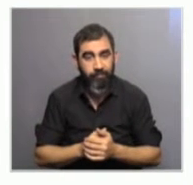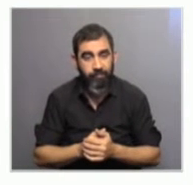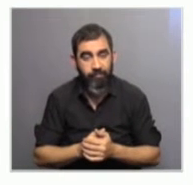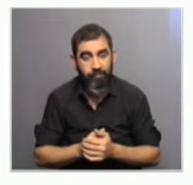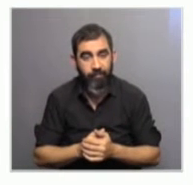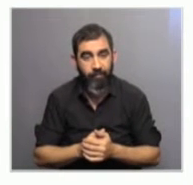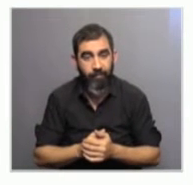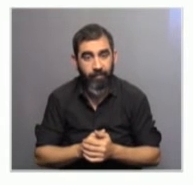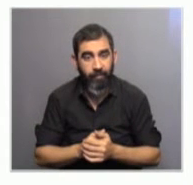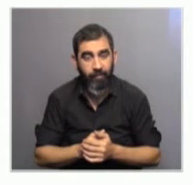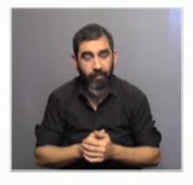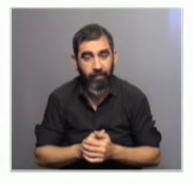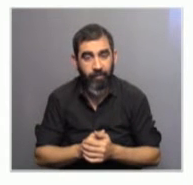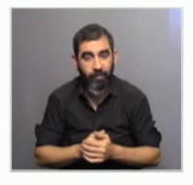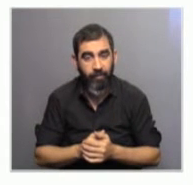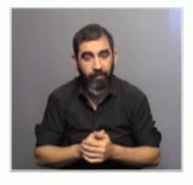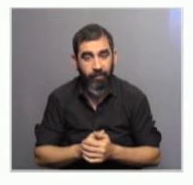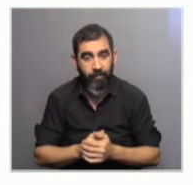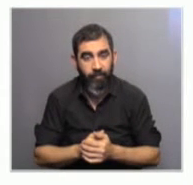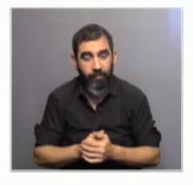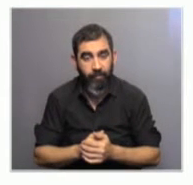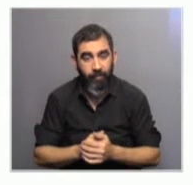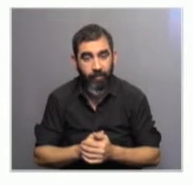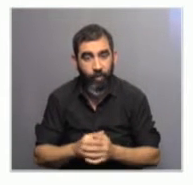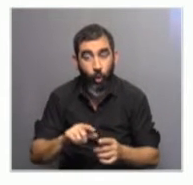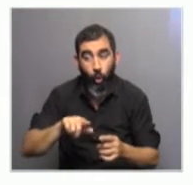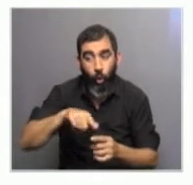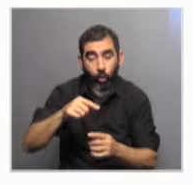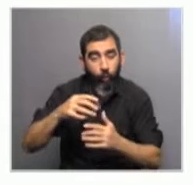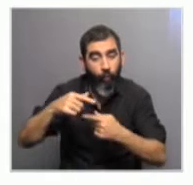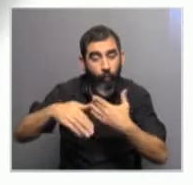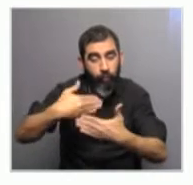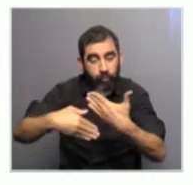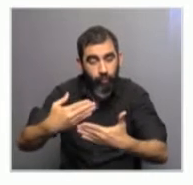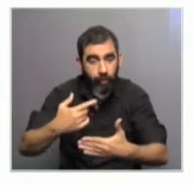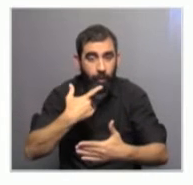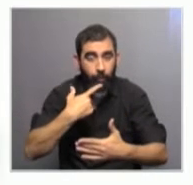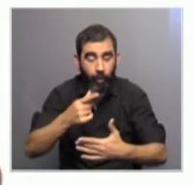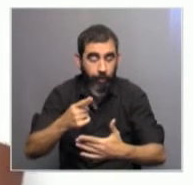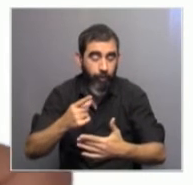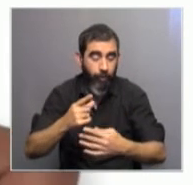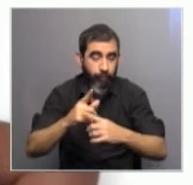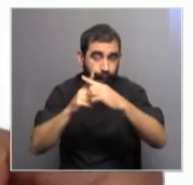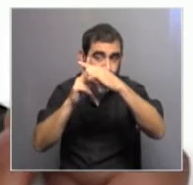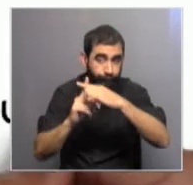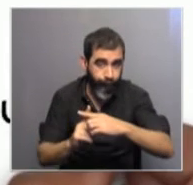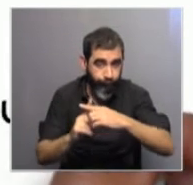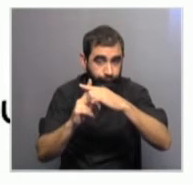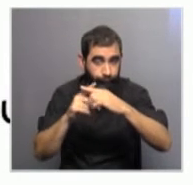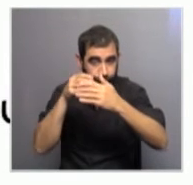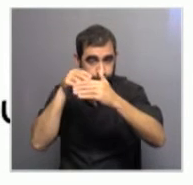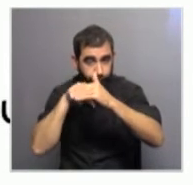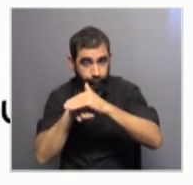los lugares que se activan en una resonancia magnética funcional, o sea,